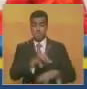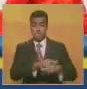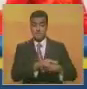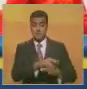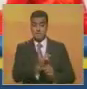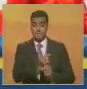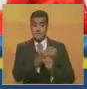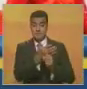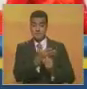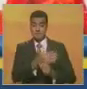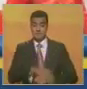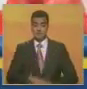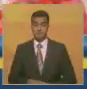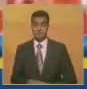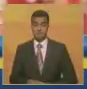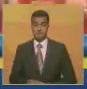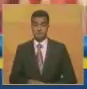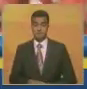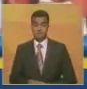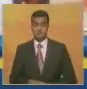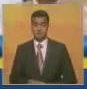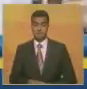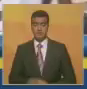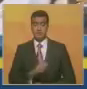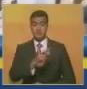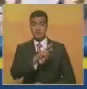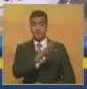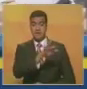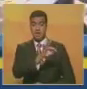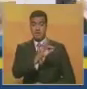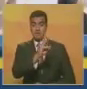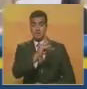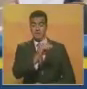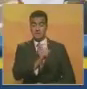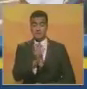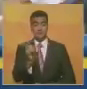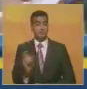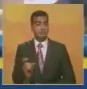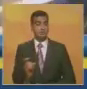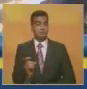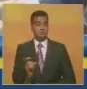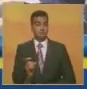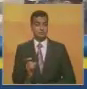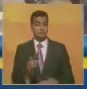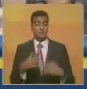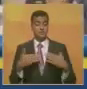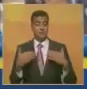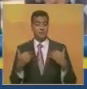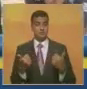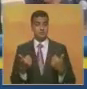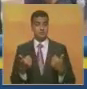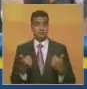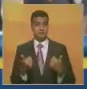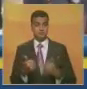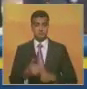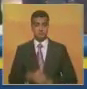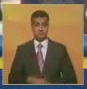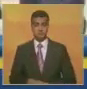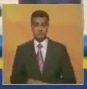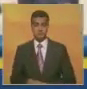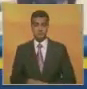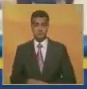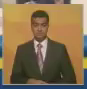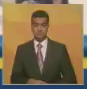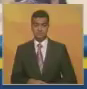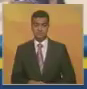especialistas y residentes 396 personas en el área de salud que incluye por supuesto además de